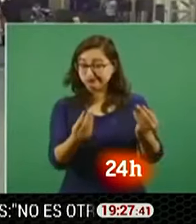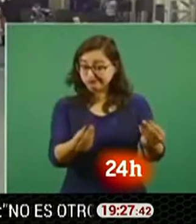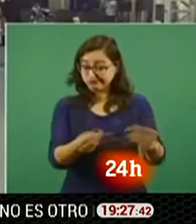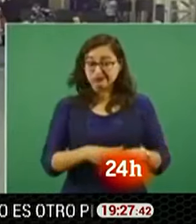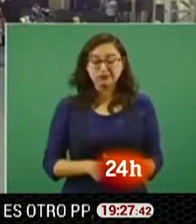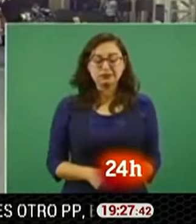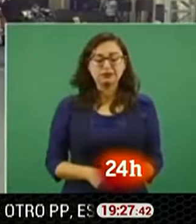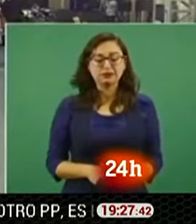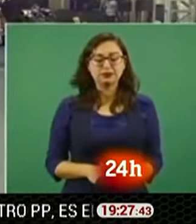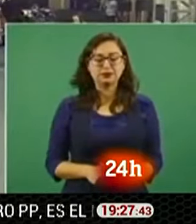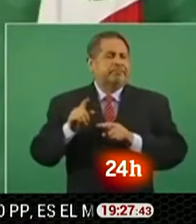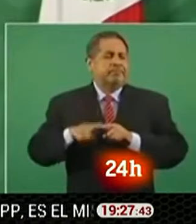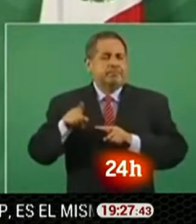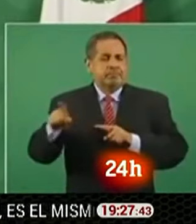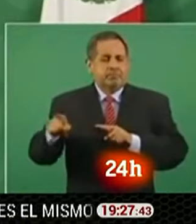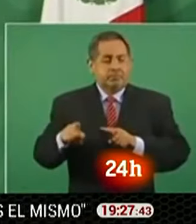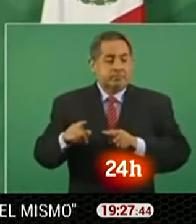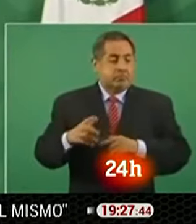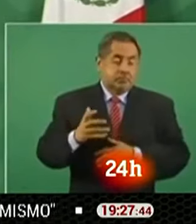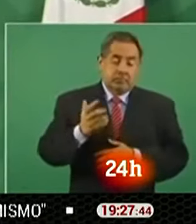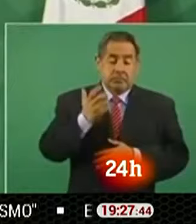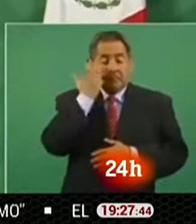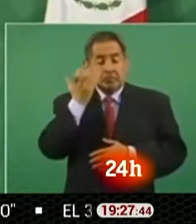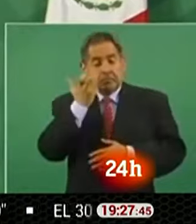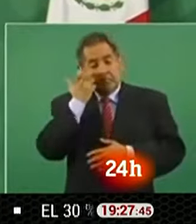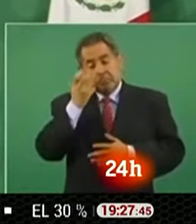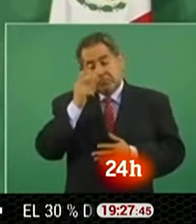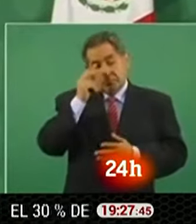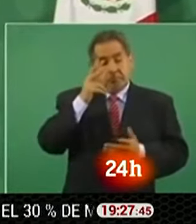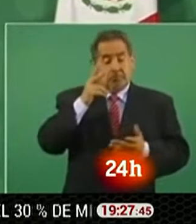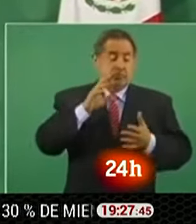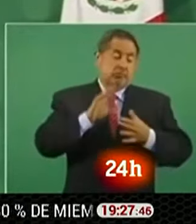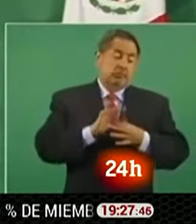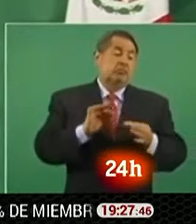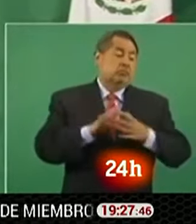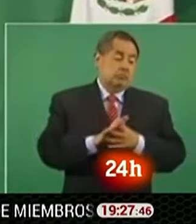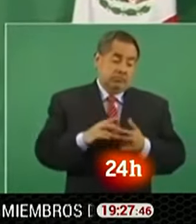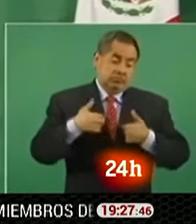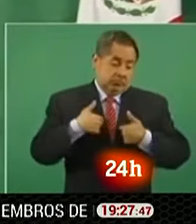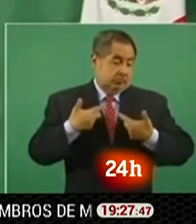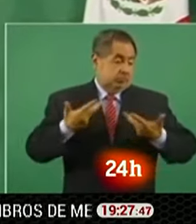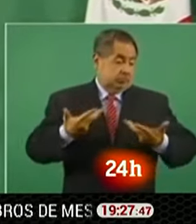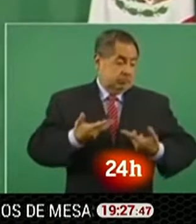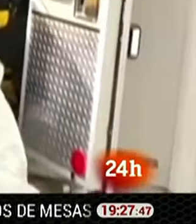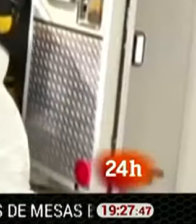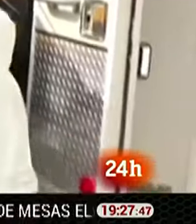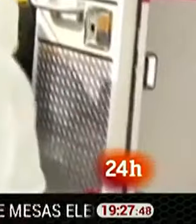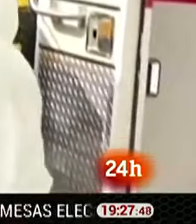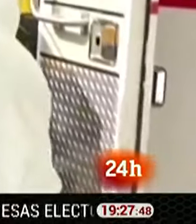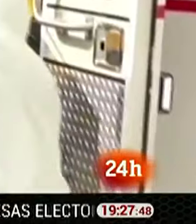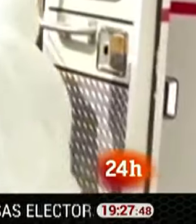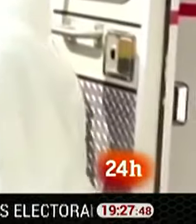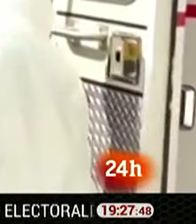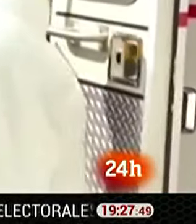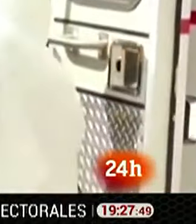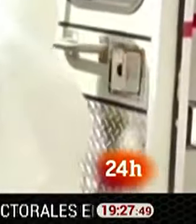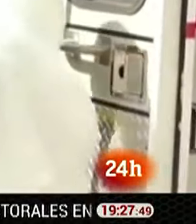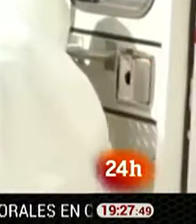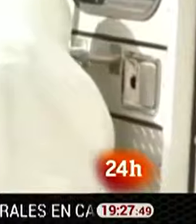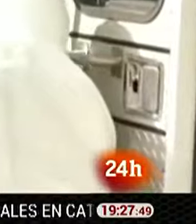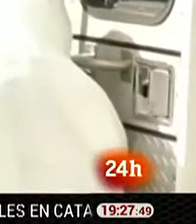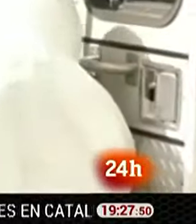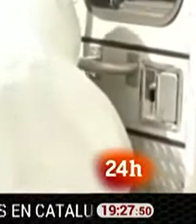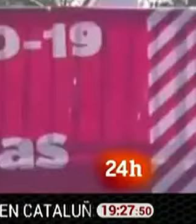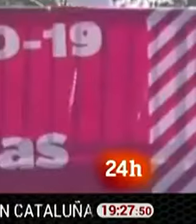antes de tiempo con el pretexto la argucia de que de esa manera ellos dan el ejemplo continúa defendiendo además la